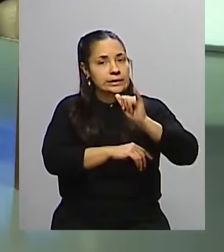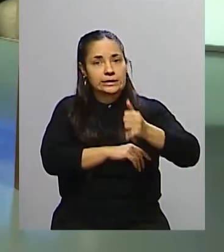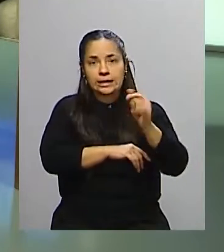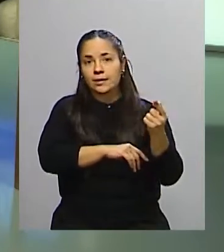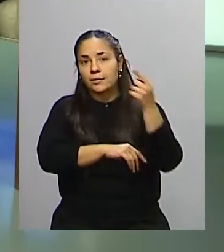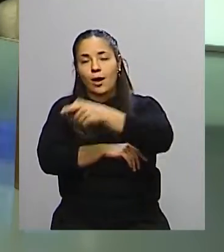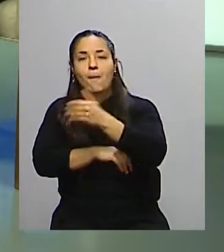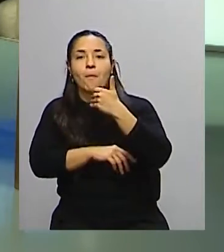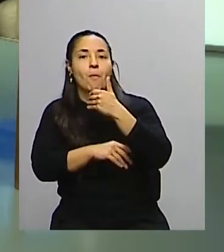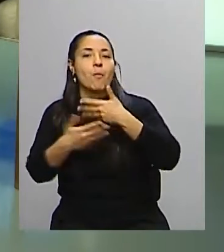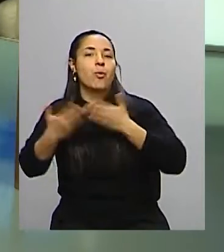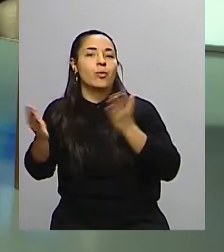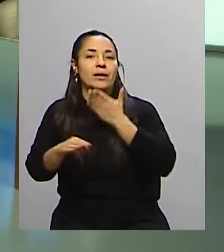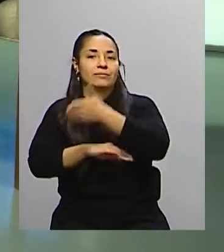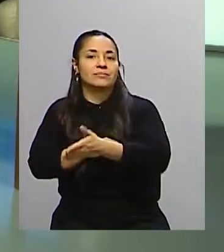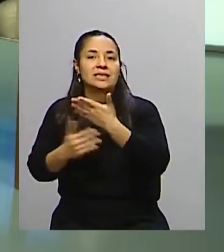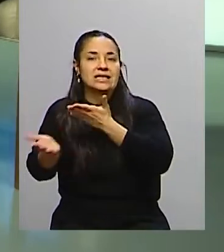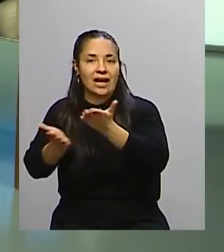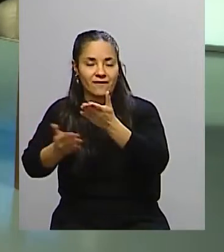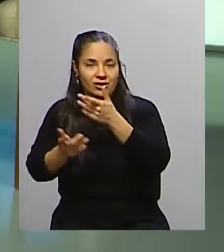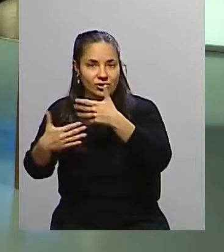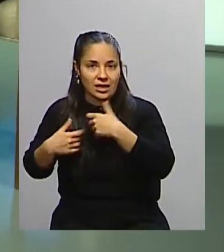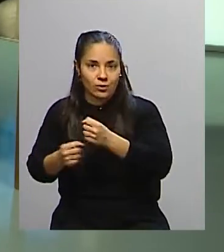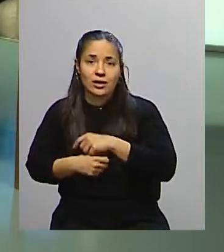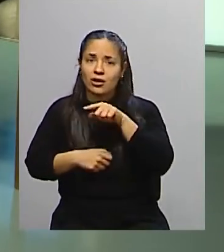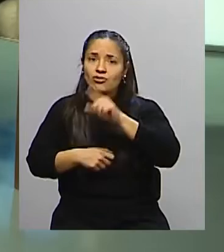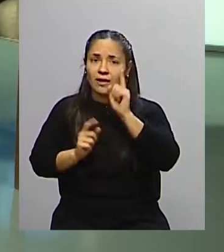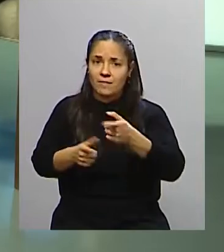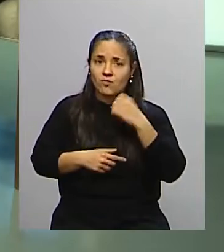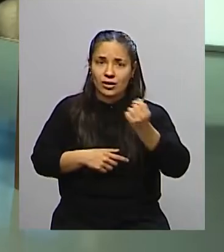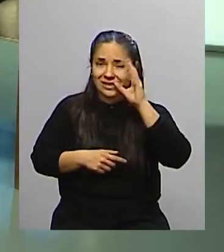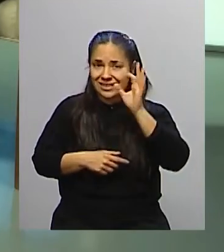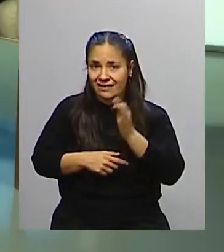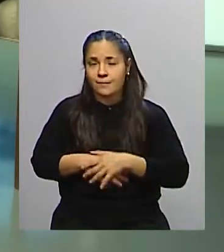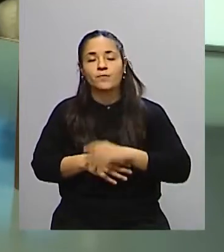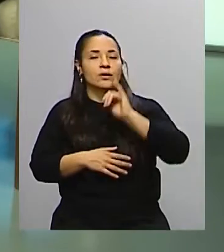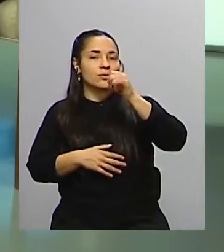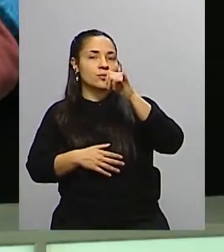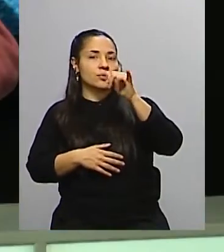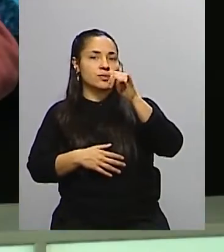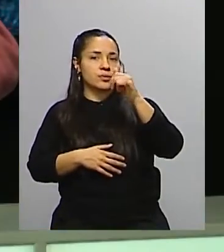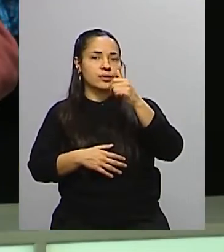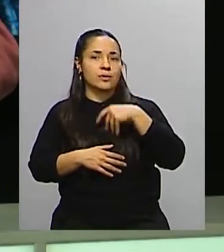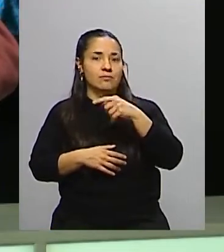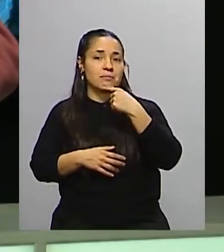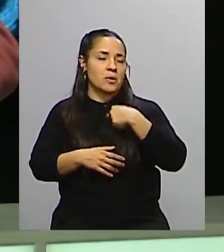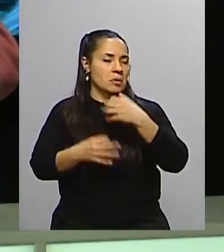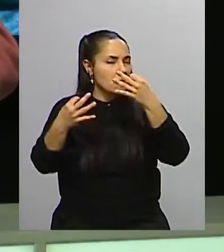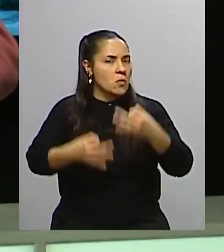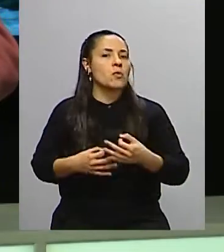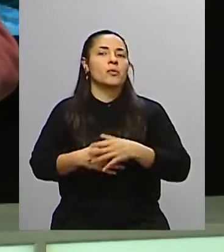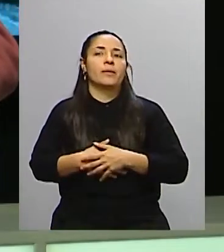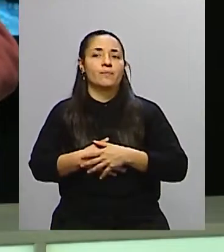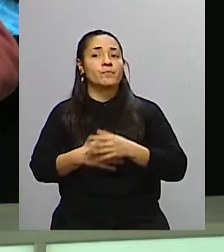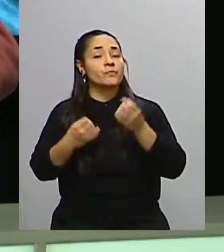sector público, y eso también hay que tenerlo en cuenta, económicamente hablando. Exactamente. Bueno, es muy atinada la pregunta. ¿Por qué?